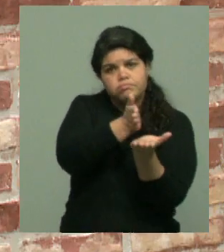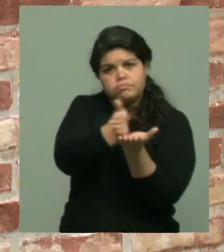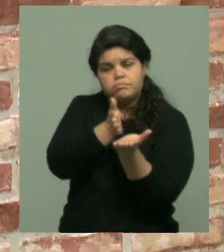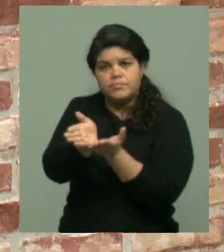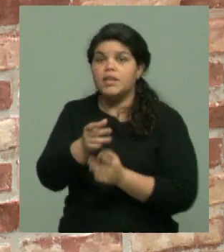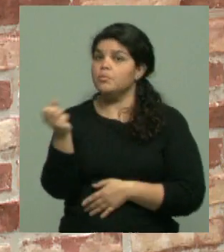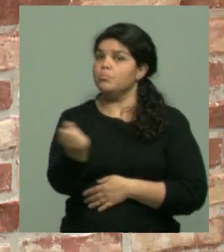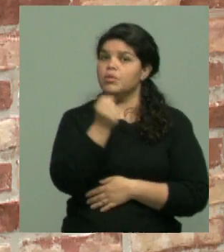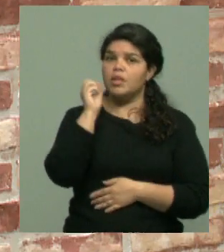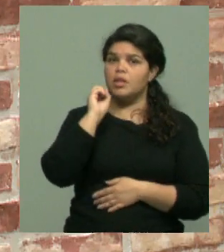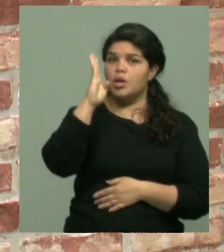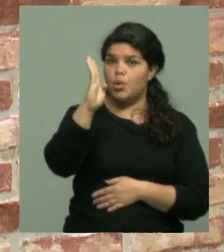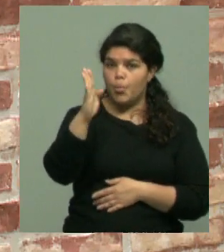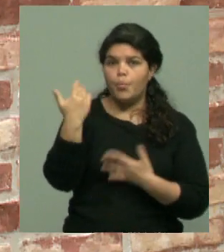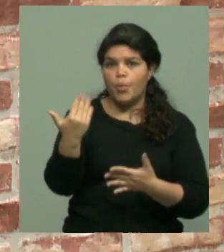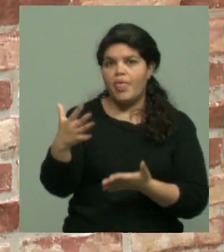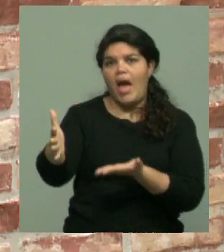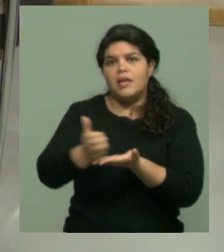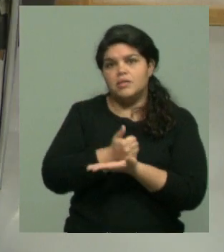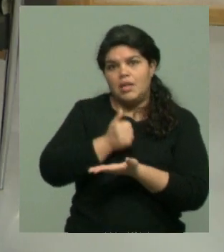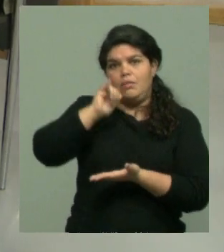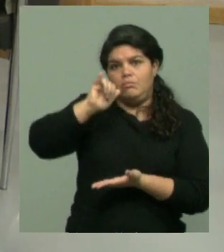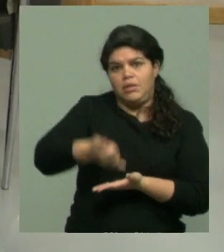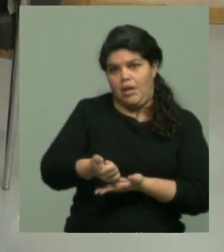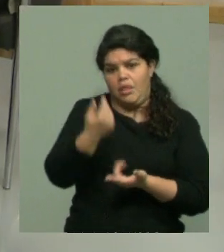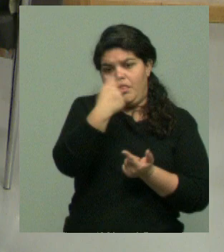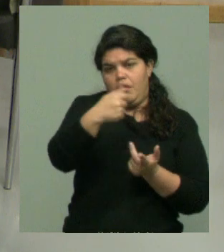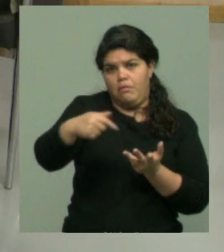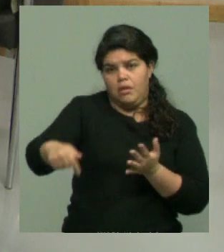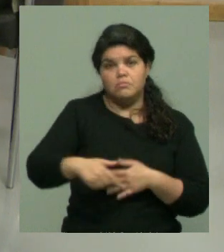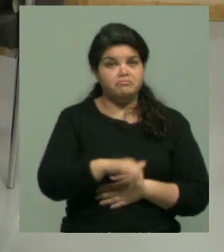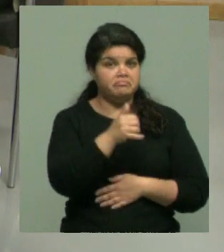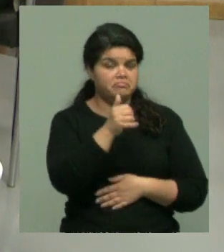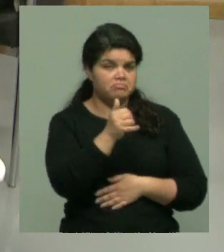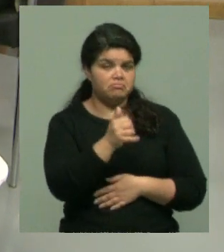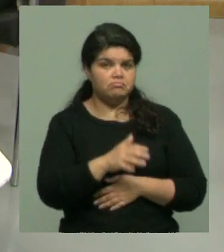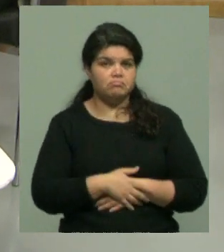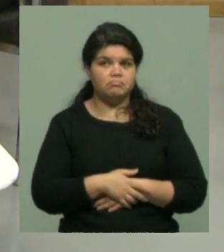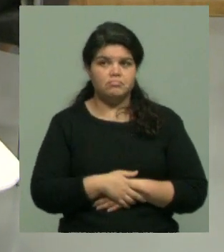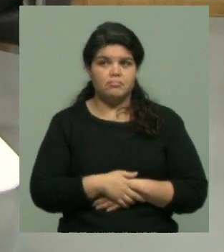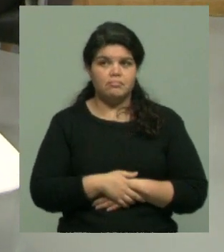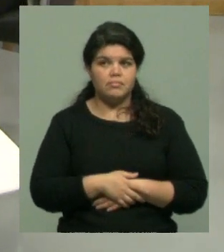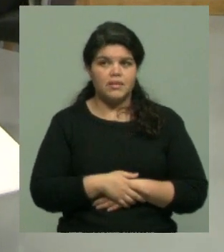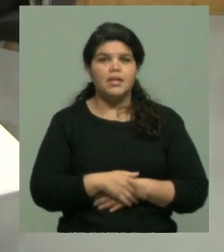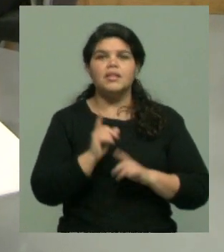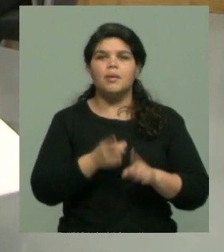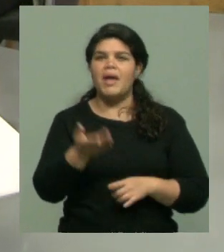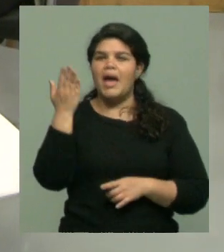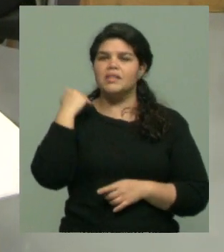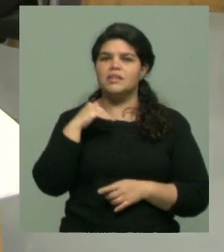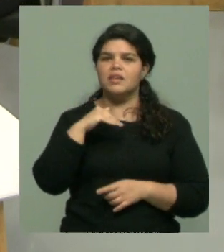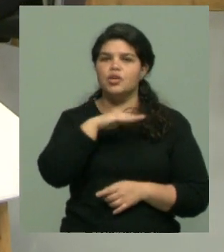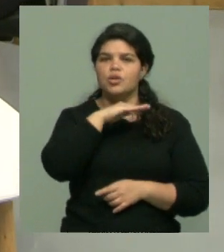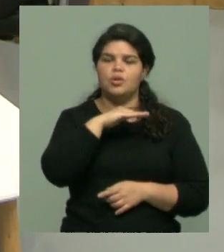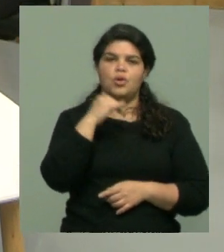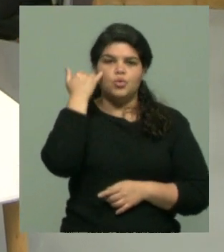clubes estén abiertos a eso. Sí, sí, sí, totalmente. No tiene ningún inconveniente. En un anteriormente judo también tuvo un chico también,